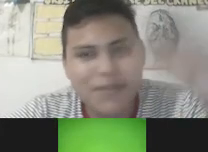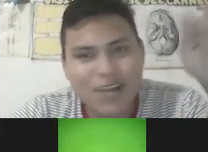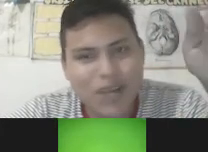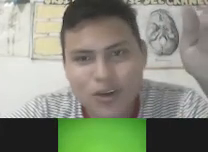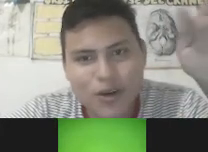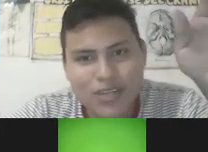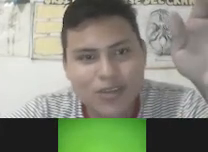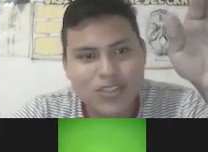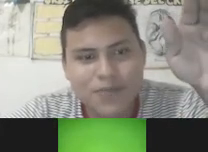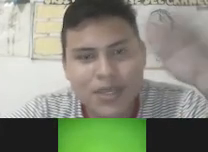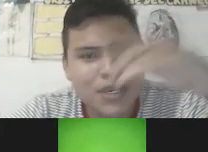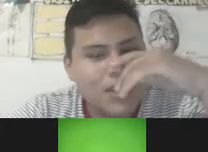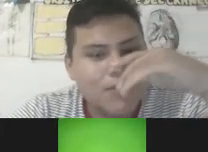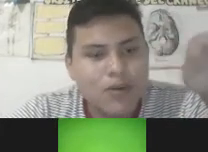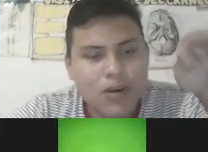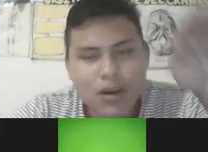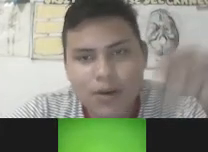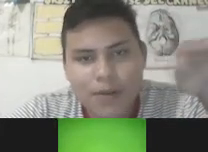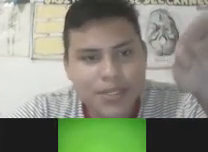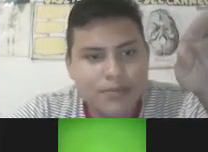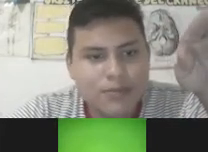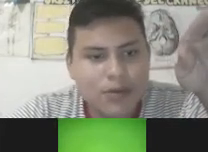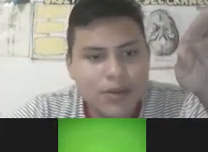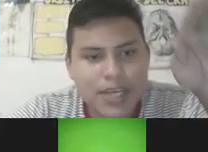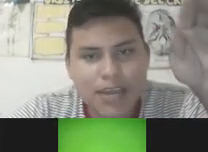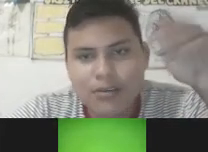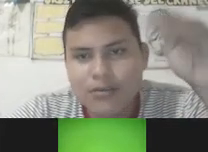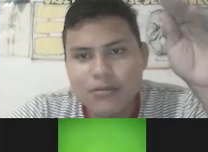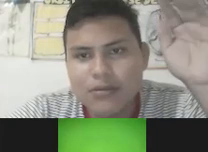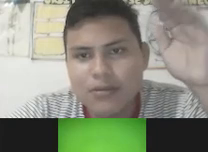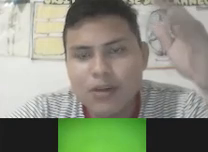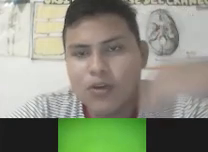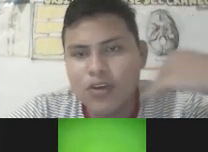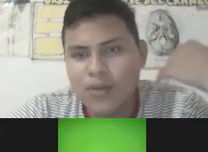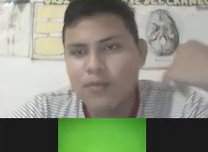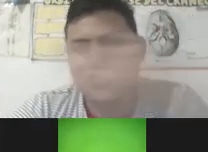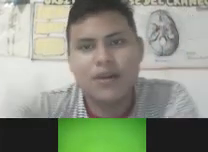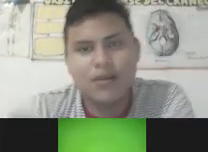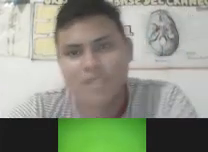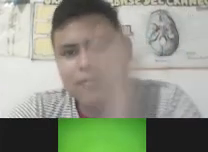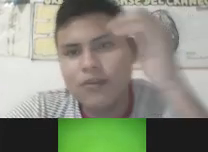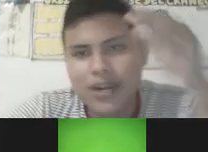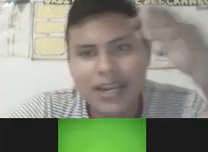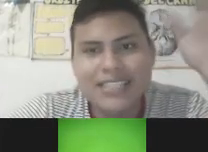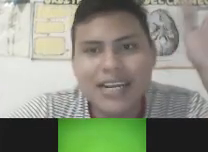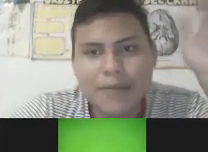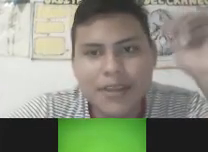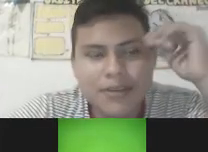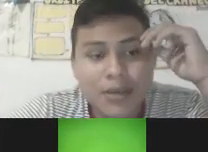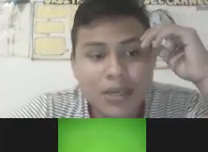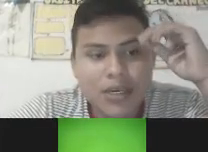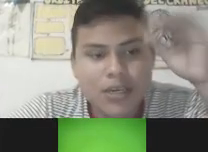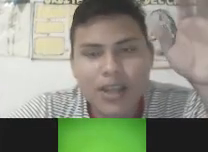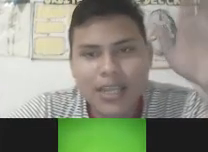cardíacos solamente en el corazón los encuentras. Entonces, músculo, le voy a repetir, músculo estriado, todos los músculos que podemos observar, los que están por fuera,